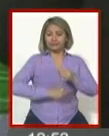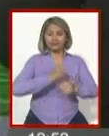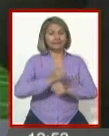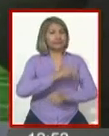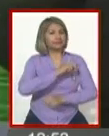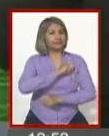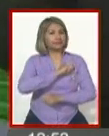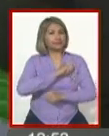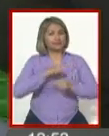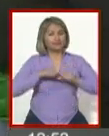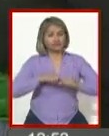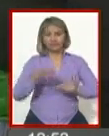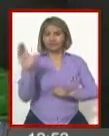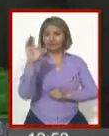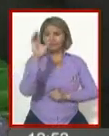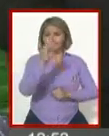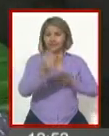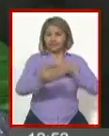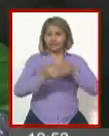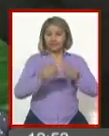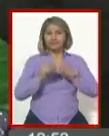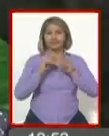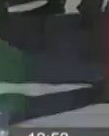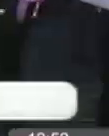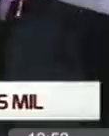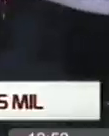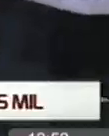edad. La policía se encuentra movilizada por la zona.